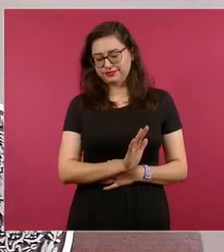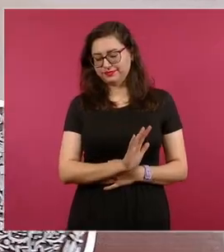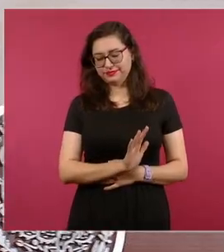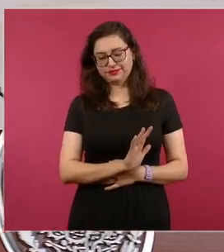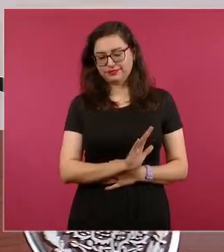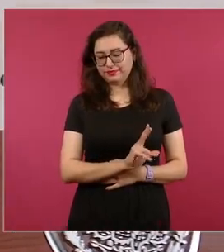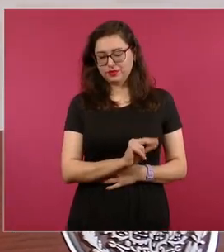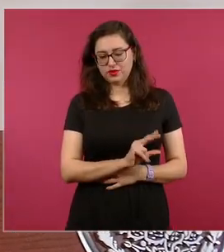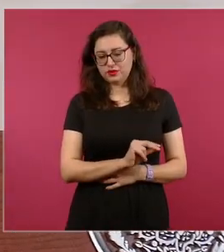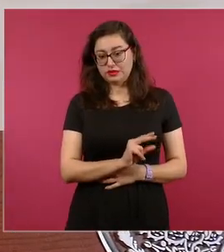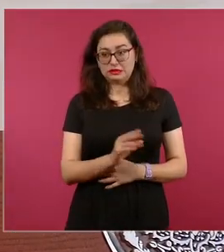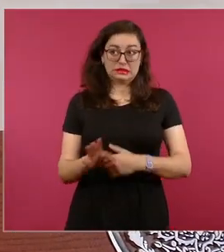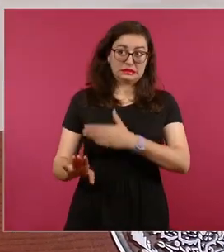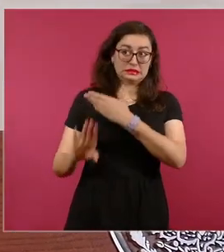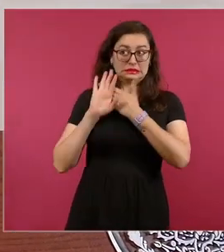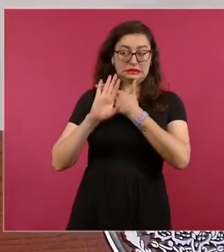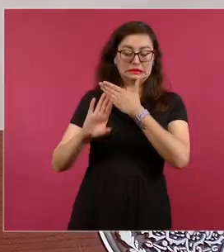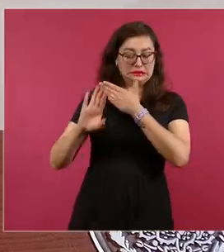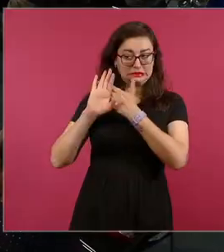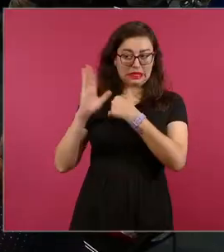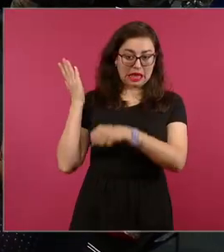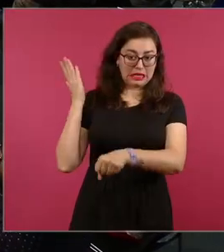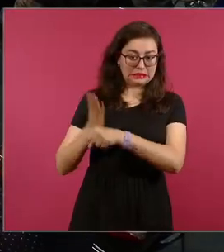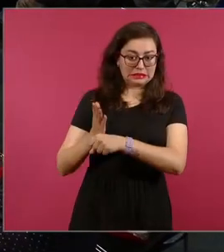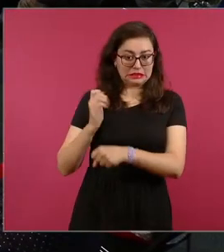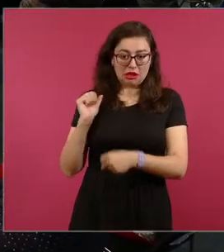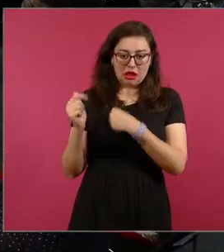para que no vayan